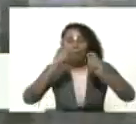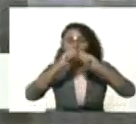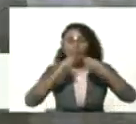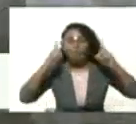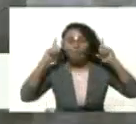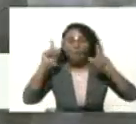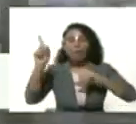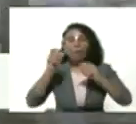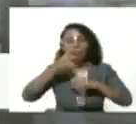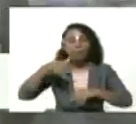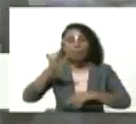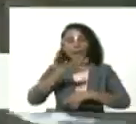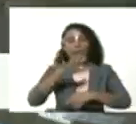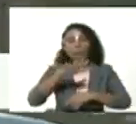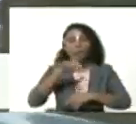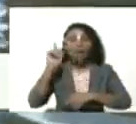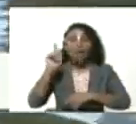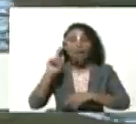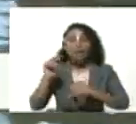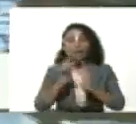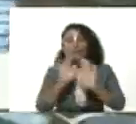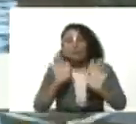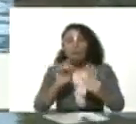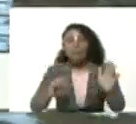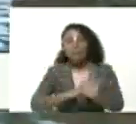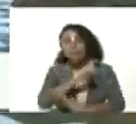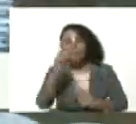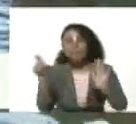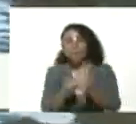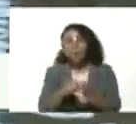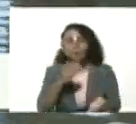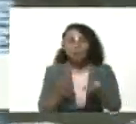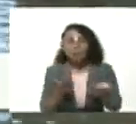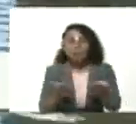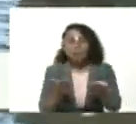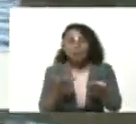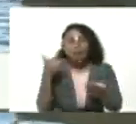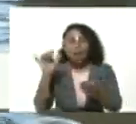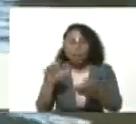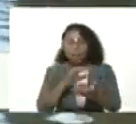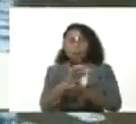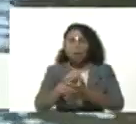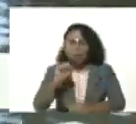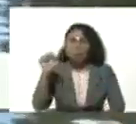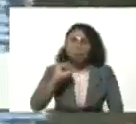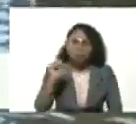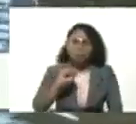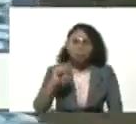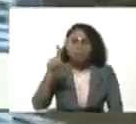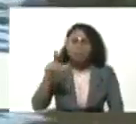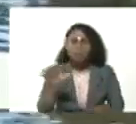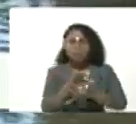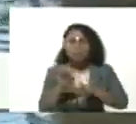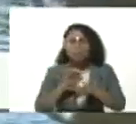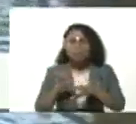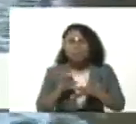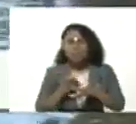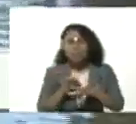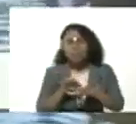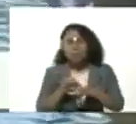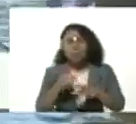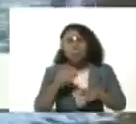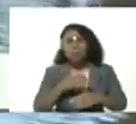pueblo de Santa Elena y el Gran Sabana está totalmente estabilizado. Tenemos conflictividad, sí, aquí en el municipio Caroní, como